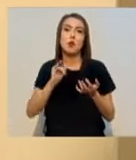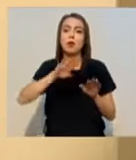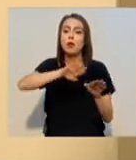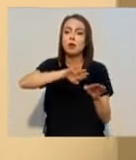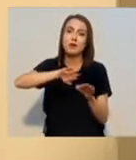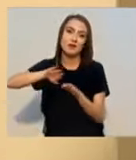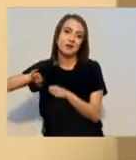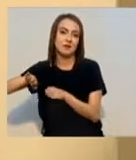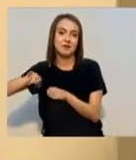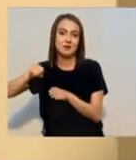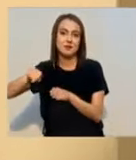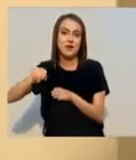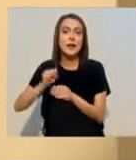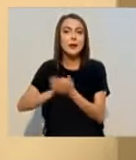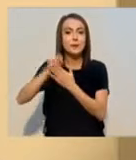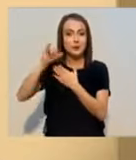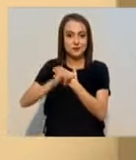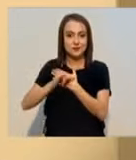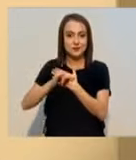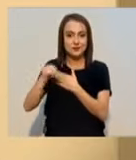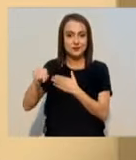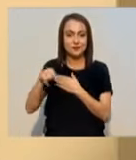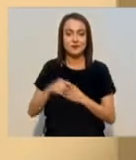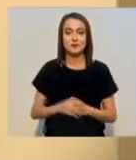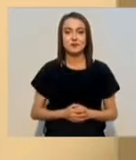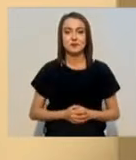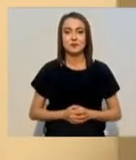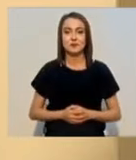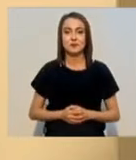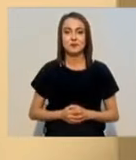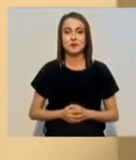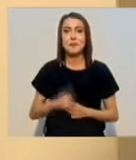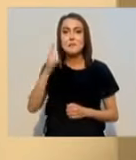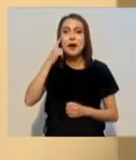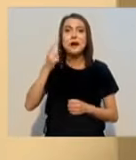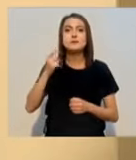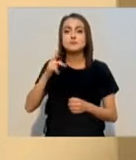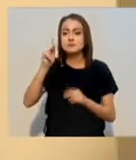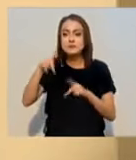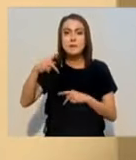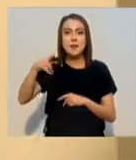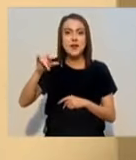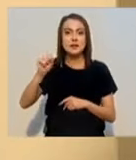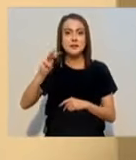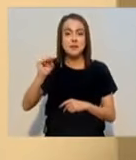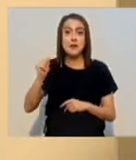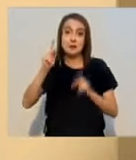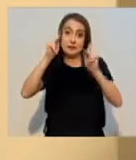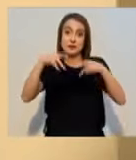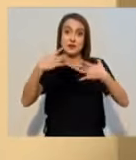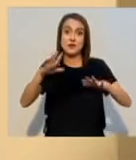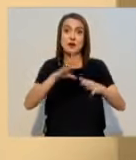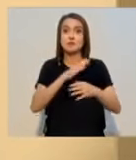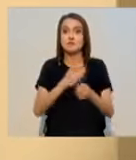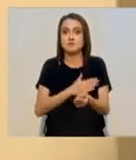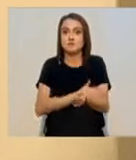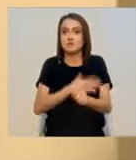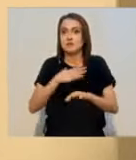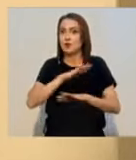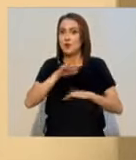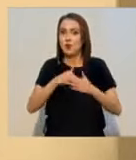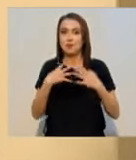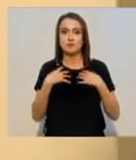abandonar el proyecto de recolección de plasma de pacientes que ya se recuperaron,